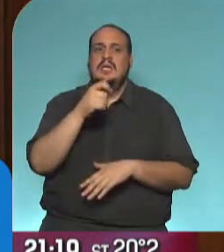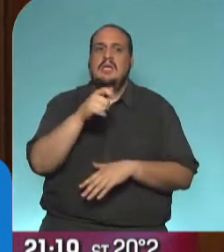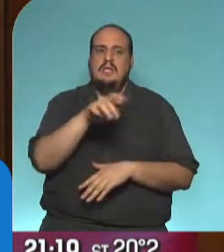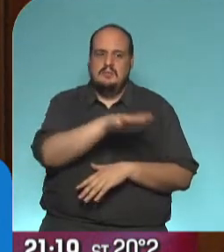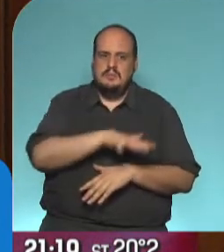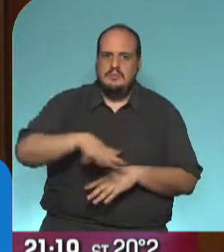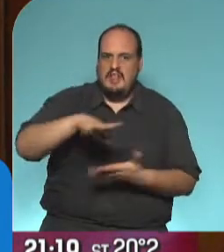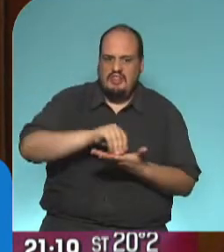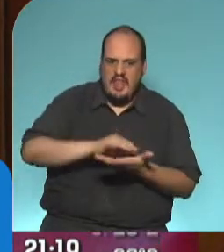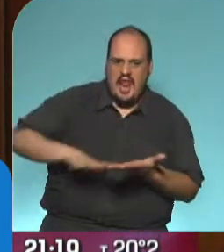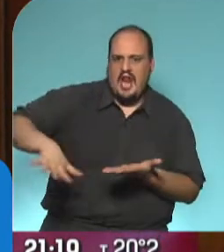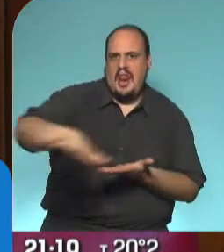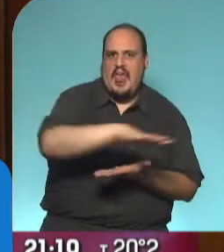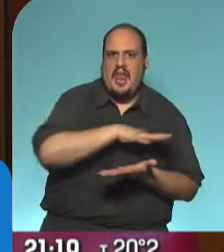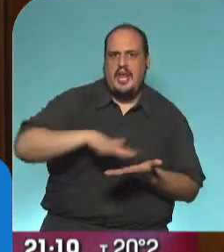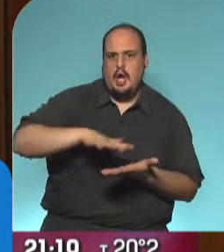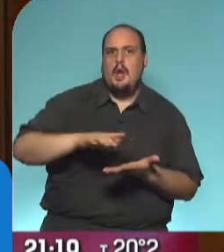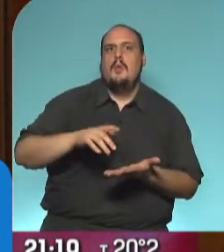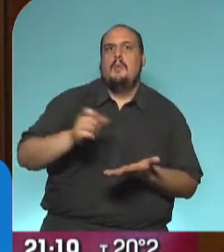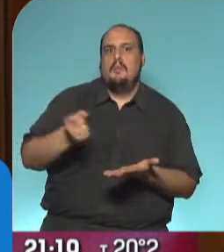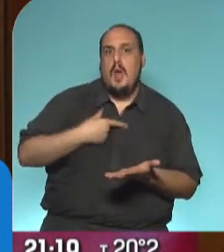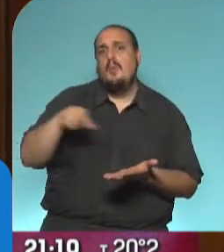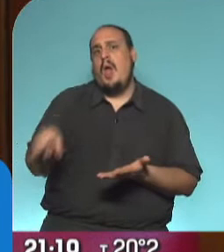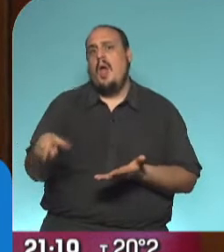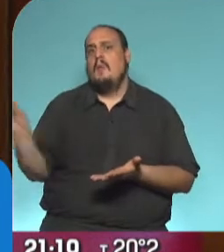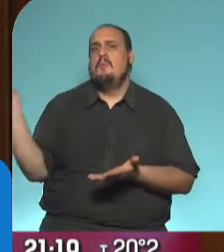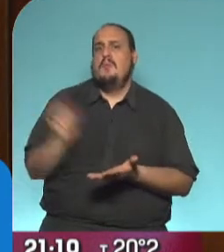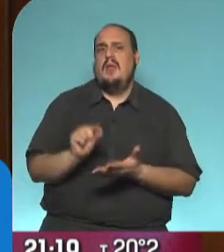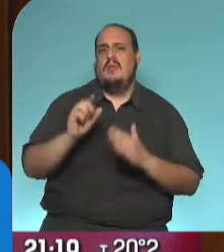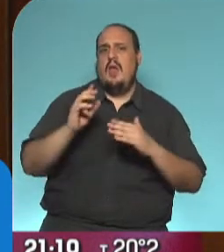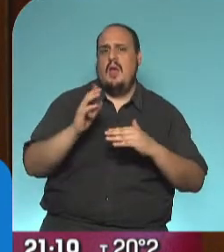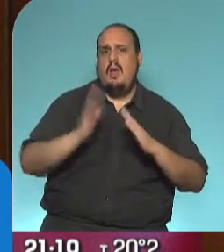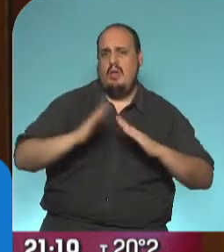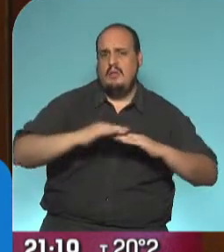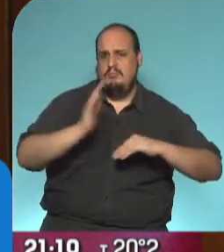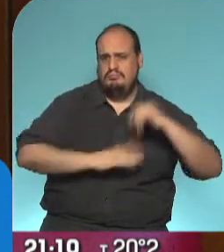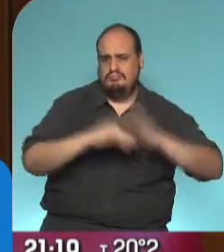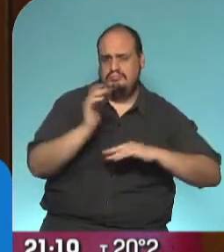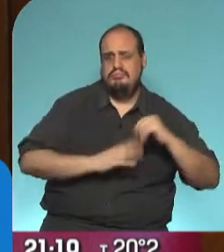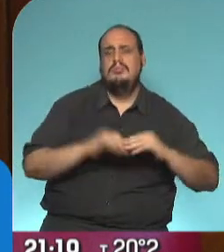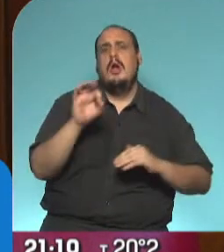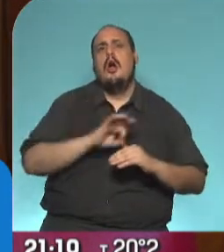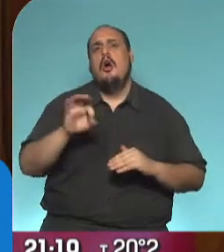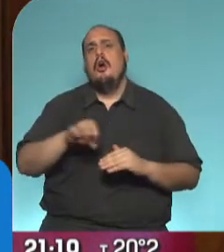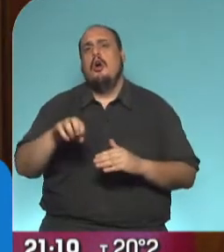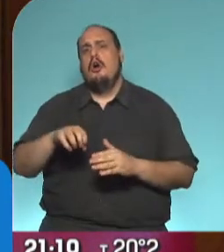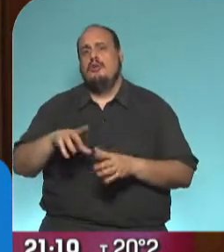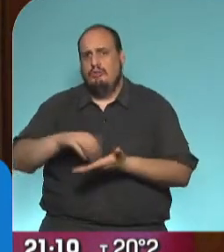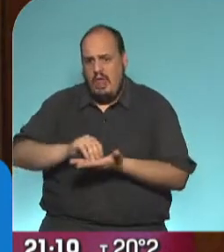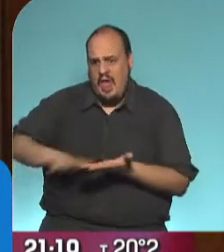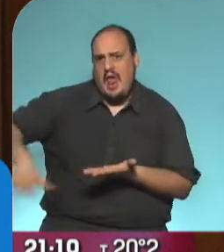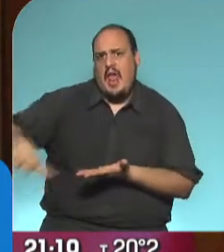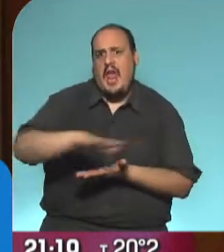tiene que ver con construcción en un lote propio o, por ejemplo, vinculando lote con el crédito para la construcción de